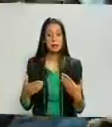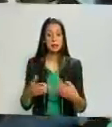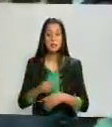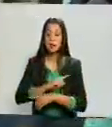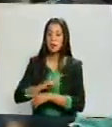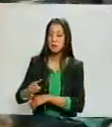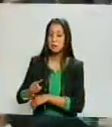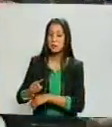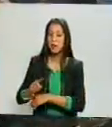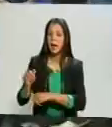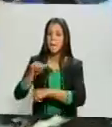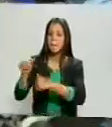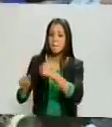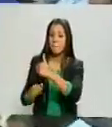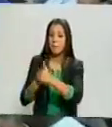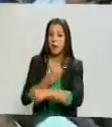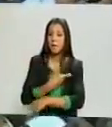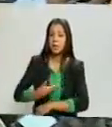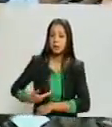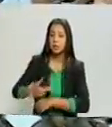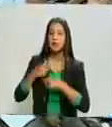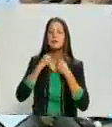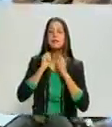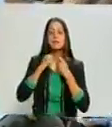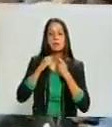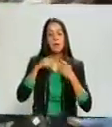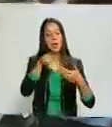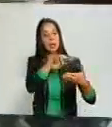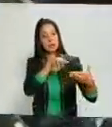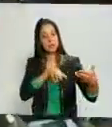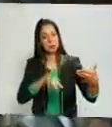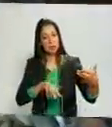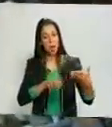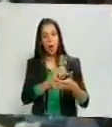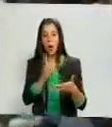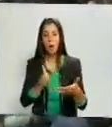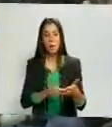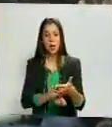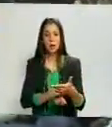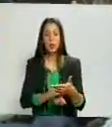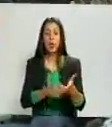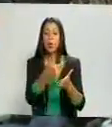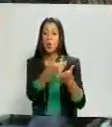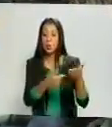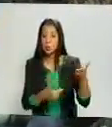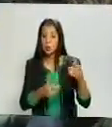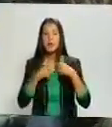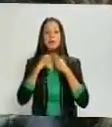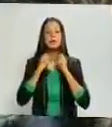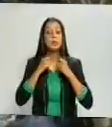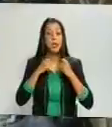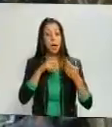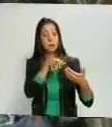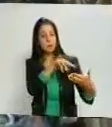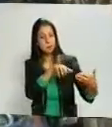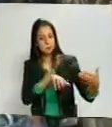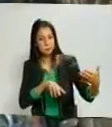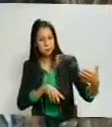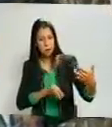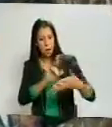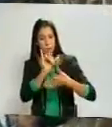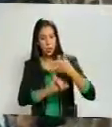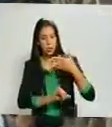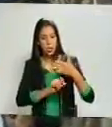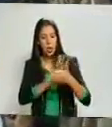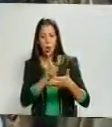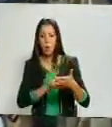al primer vicepresidente Aristóbulo Isturiz dar lectura al mismo. Una vez que fue leído dicho proyecto de decreto